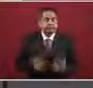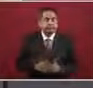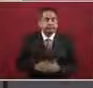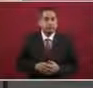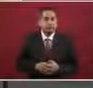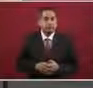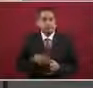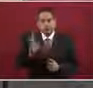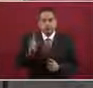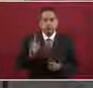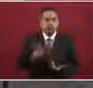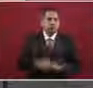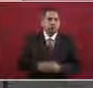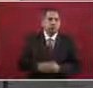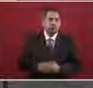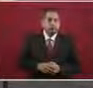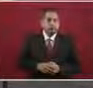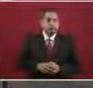pero